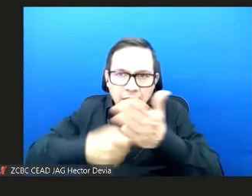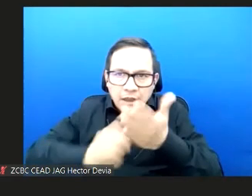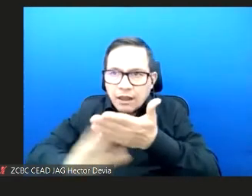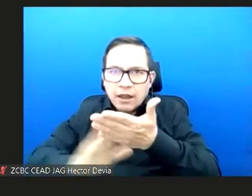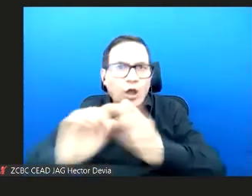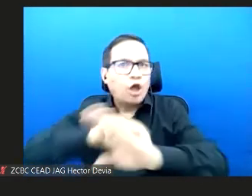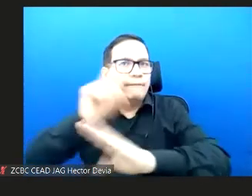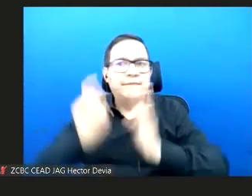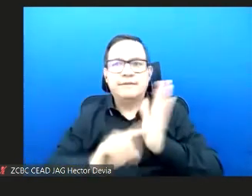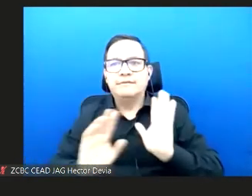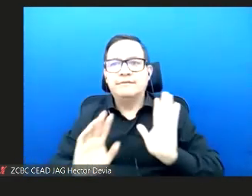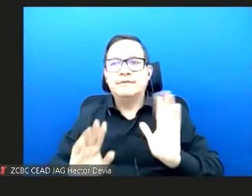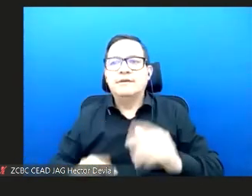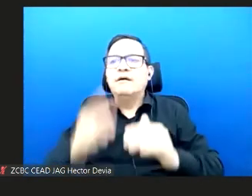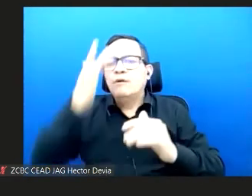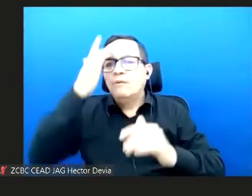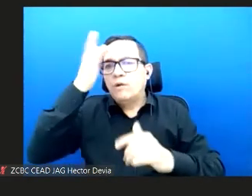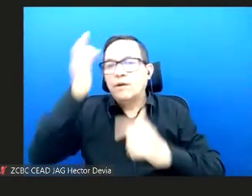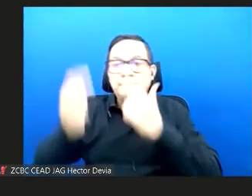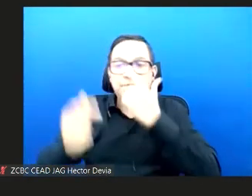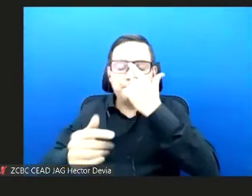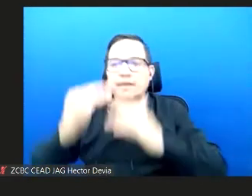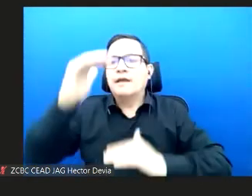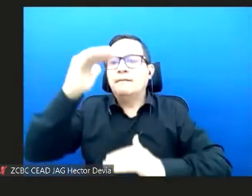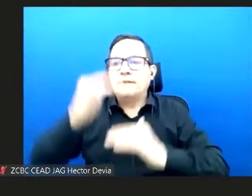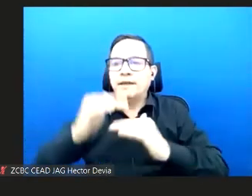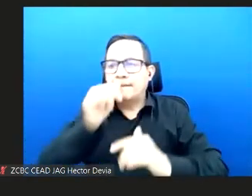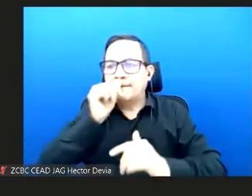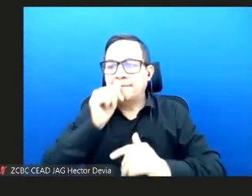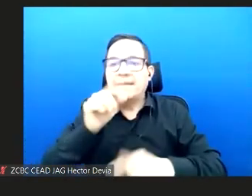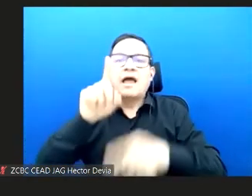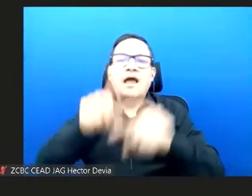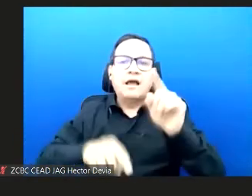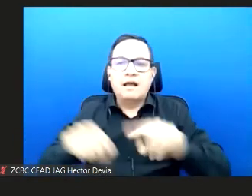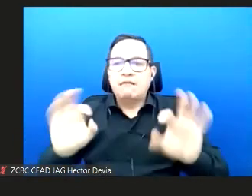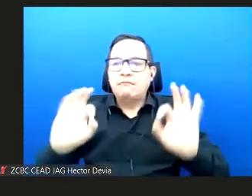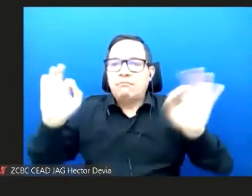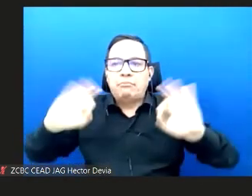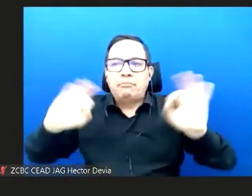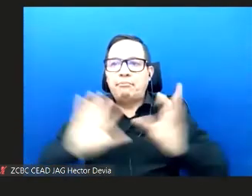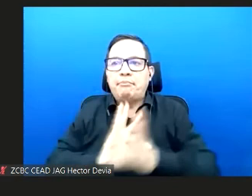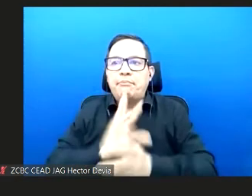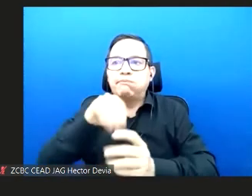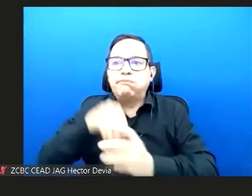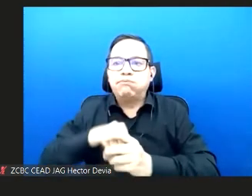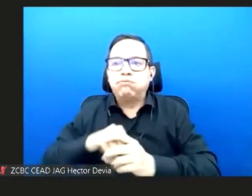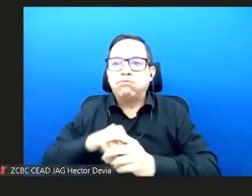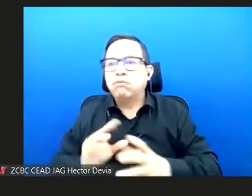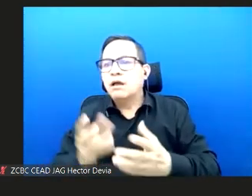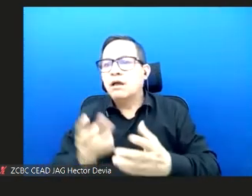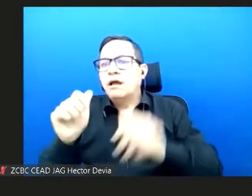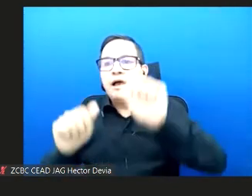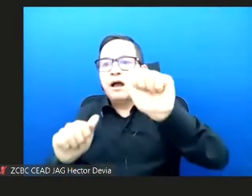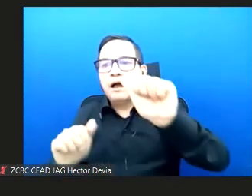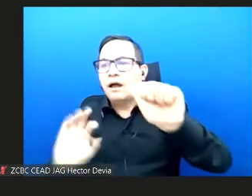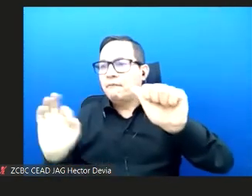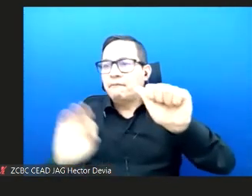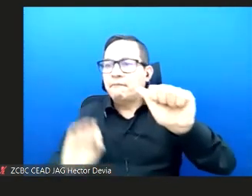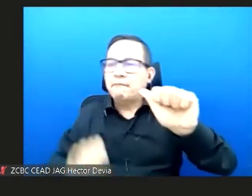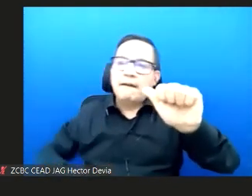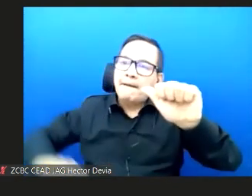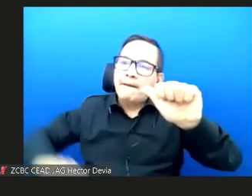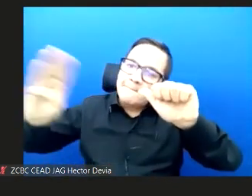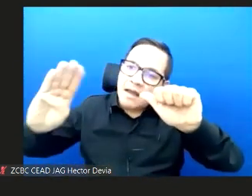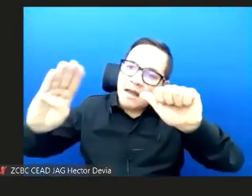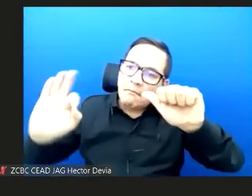qué? Porque pueden haber estudiantes, o sea, que no se encuentran ni en el conjunto A, ni en el conjunto